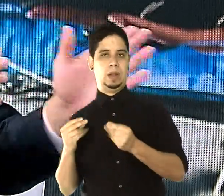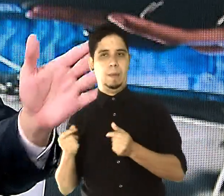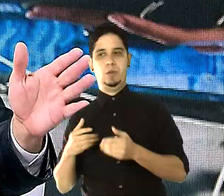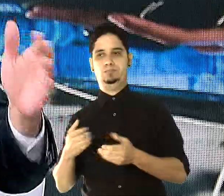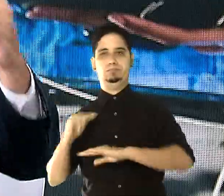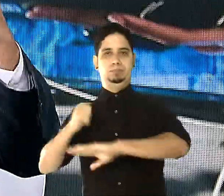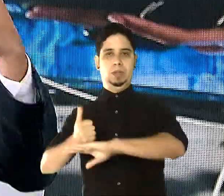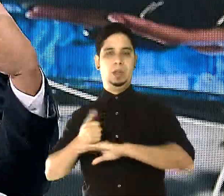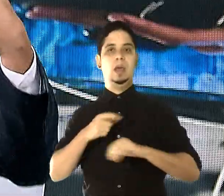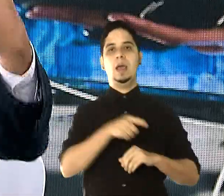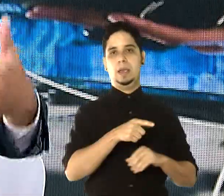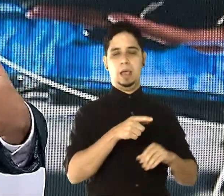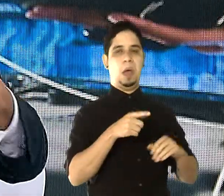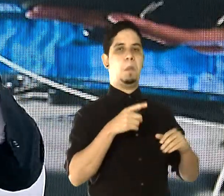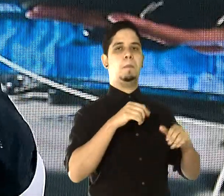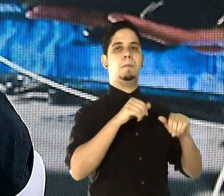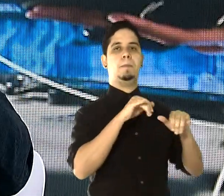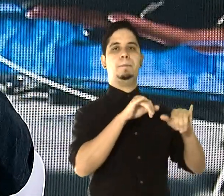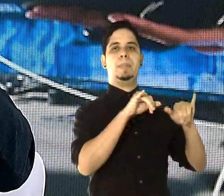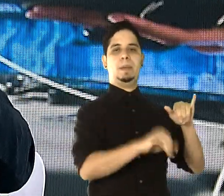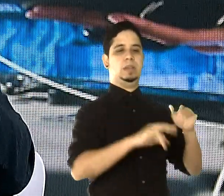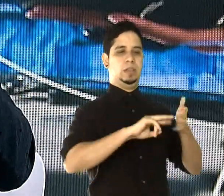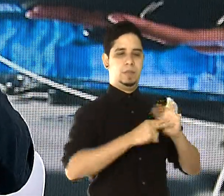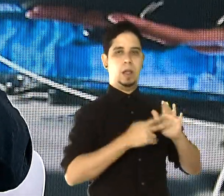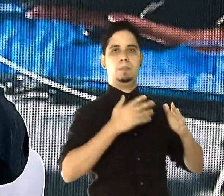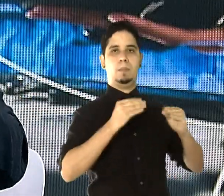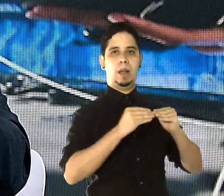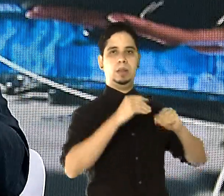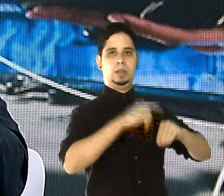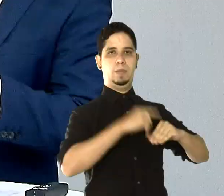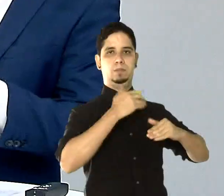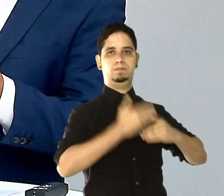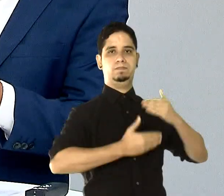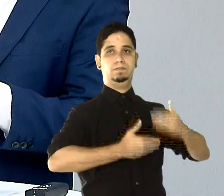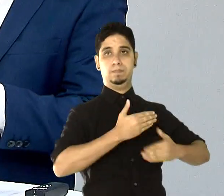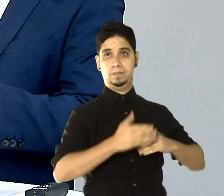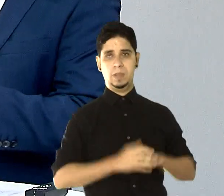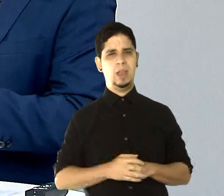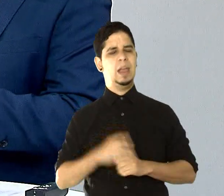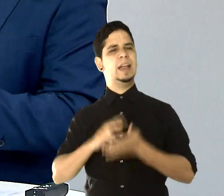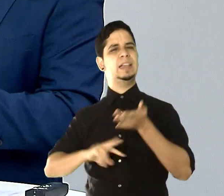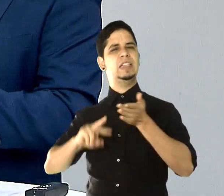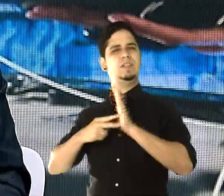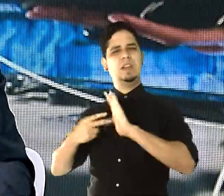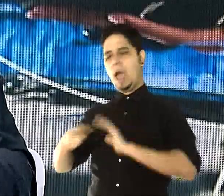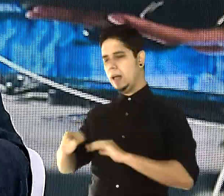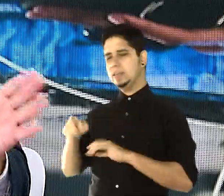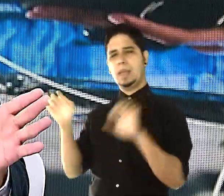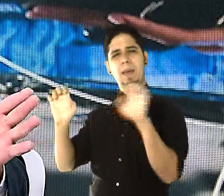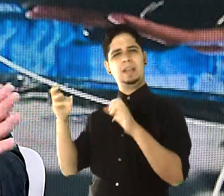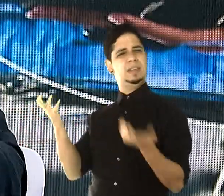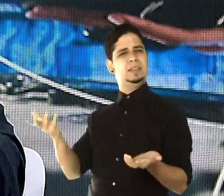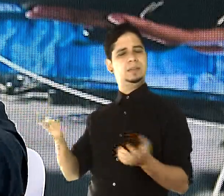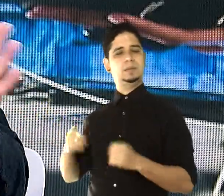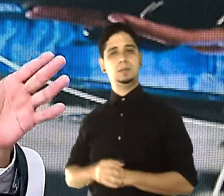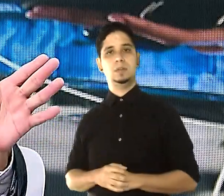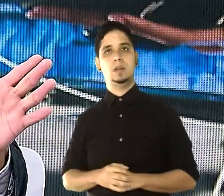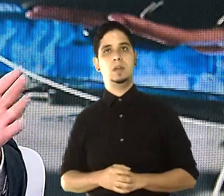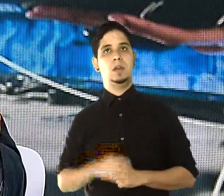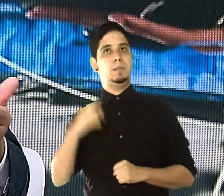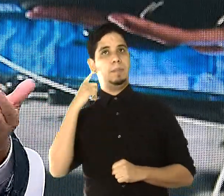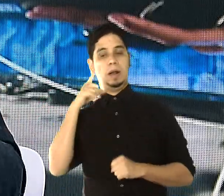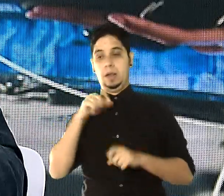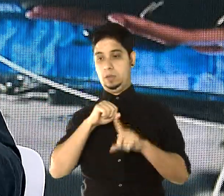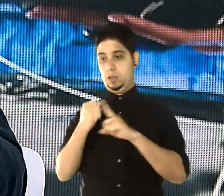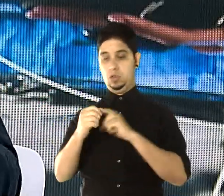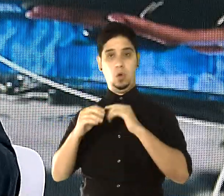proyectos de emergencia y entrando de lleno en los permanentes, que eso es la reconstrucción del futuro. ¿Qué significa proyecto de emergencia? Literalmente para estabilizar la situación.